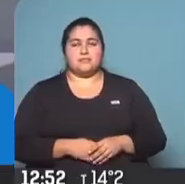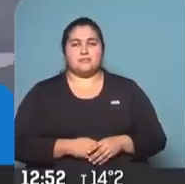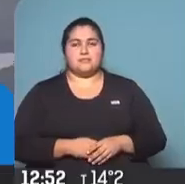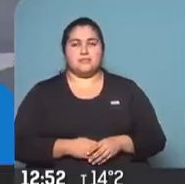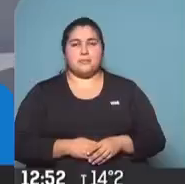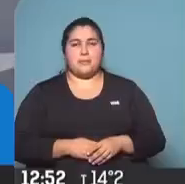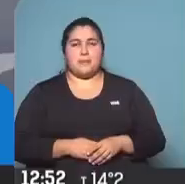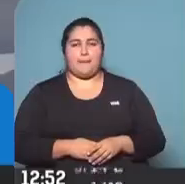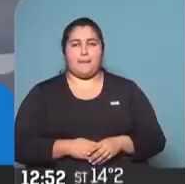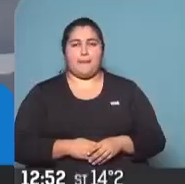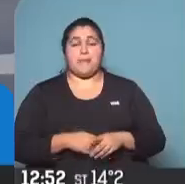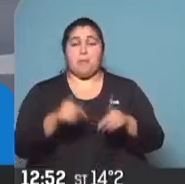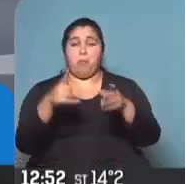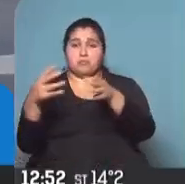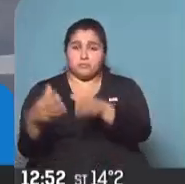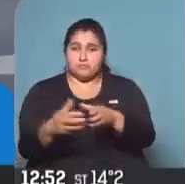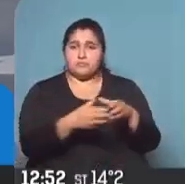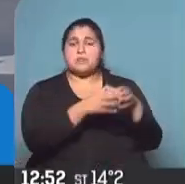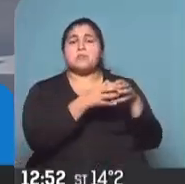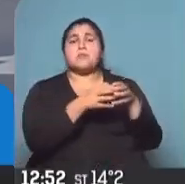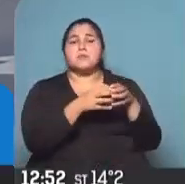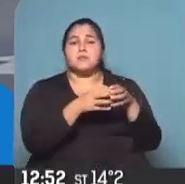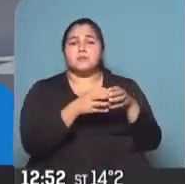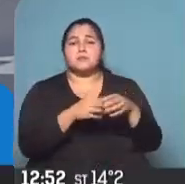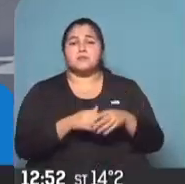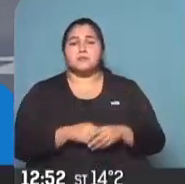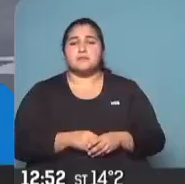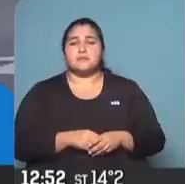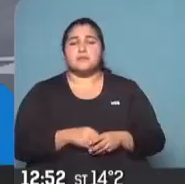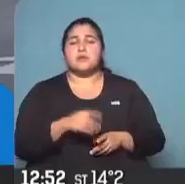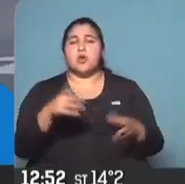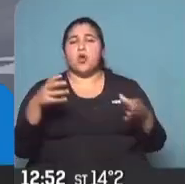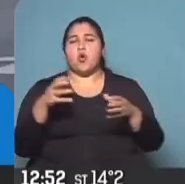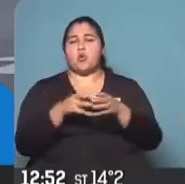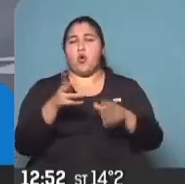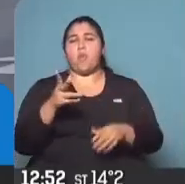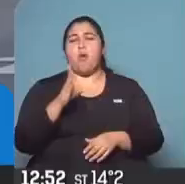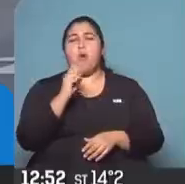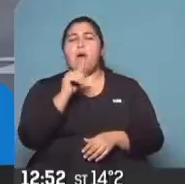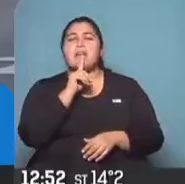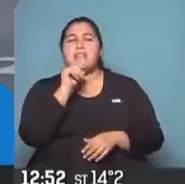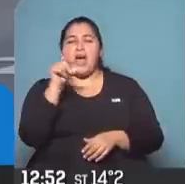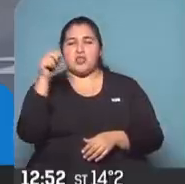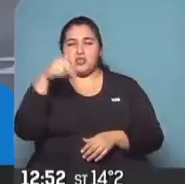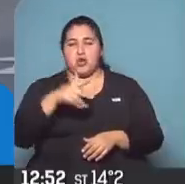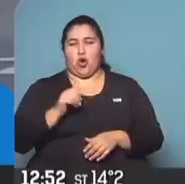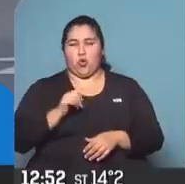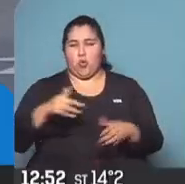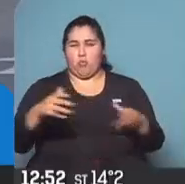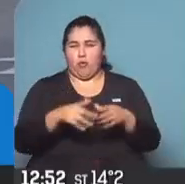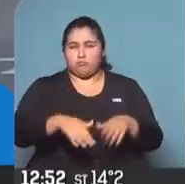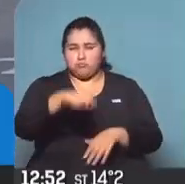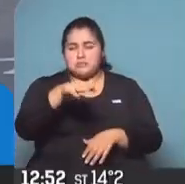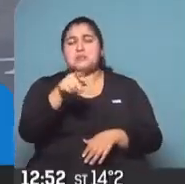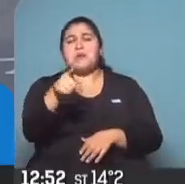a su paso frente al palco oficial el batallón de infantería de marina número 3 ante ante la sardinera